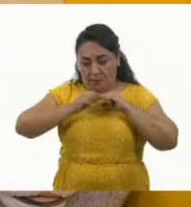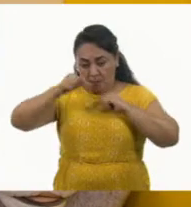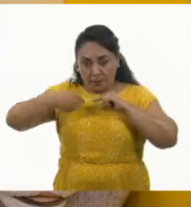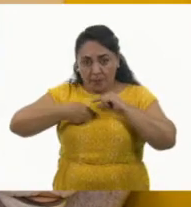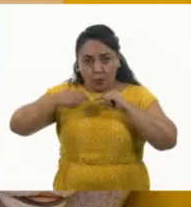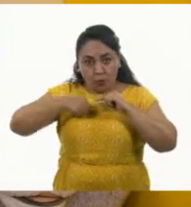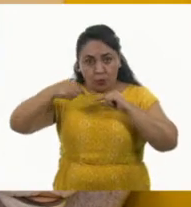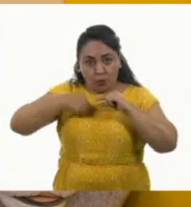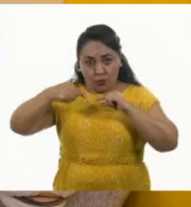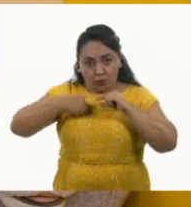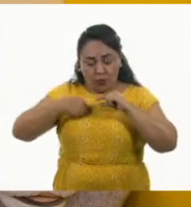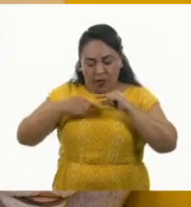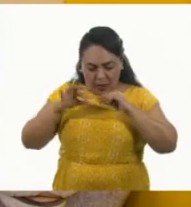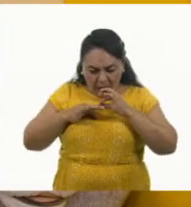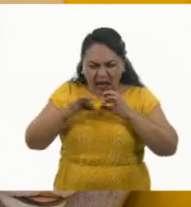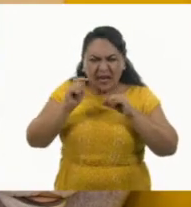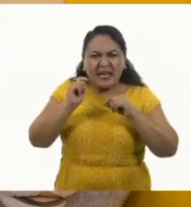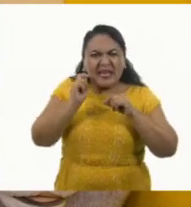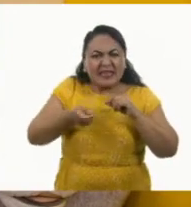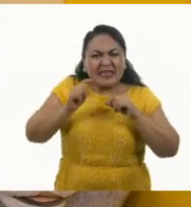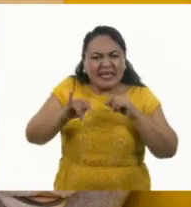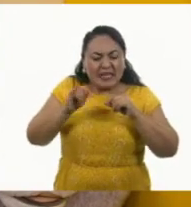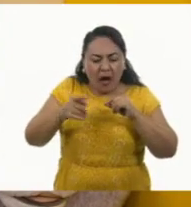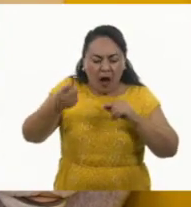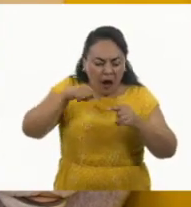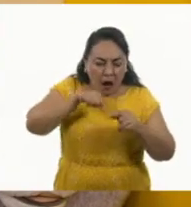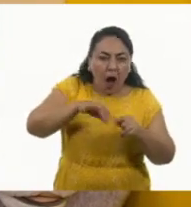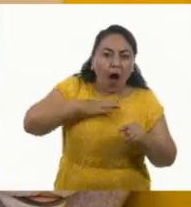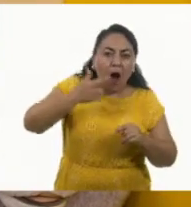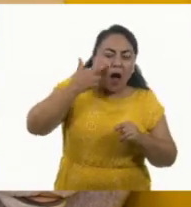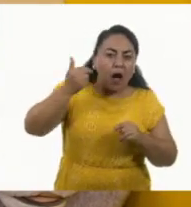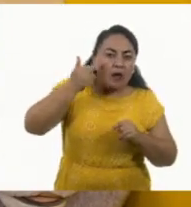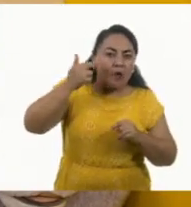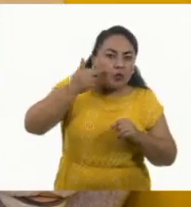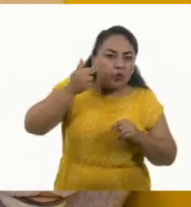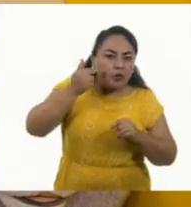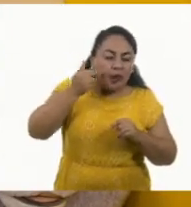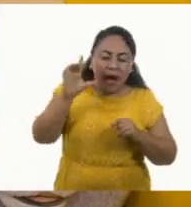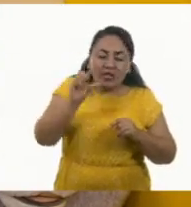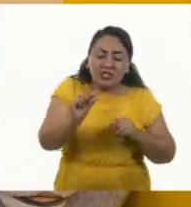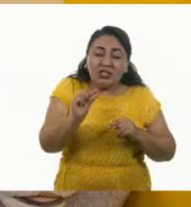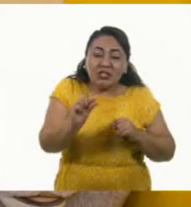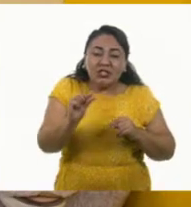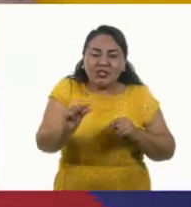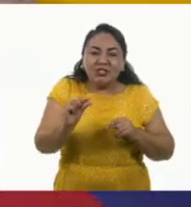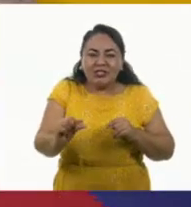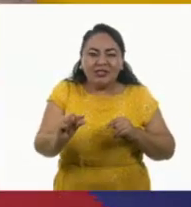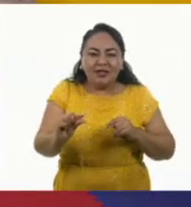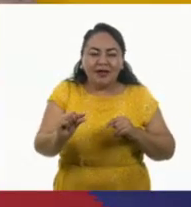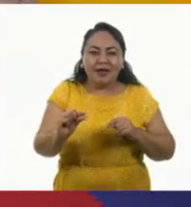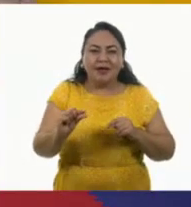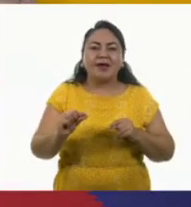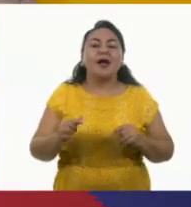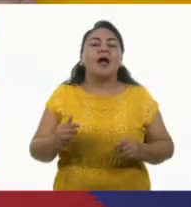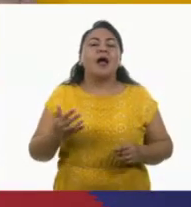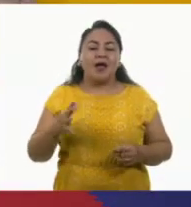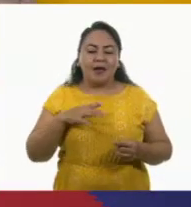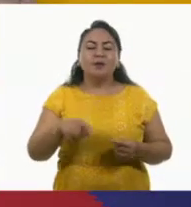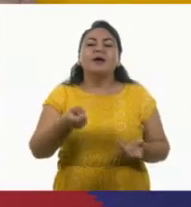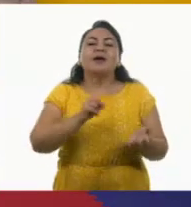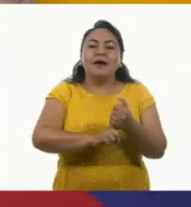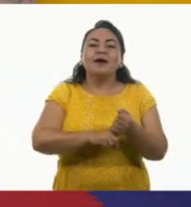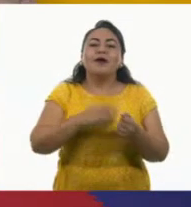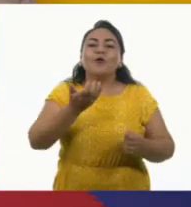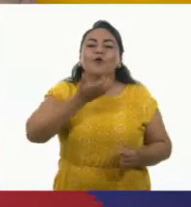encontró Martín, tin, tin, había un ratón, ton, ton, ay, qué chiquitín, tin, tin. Muchas de ellas provienen de